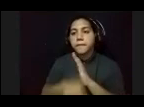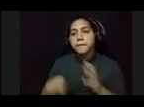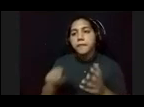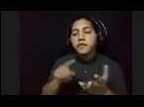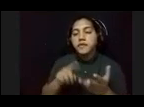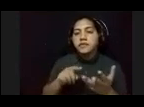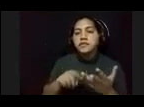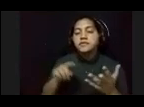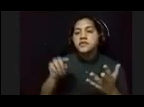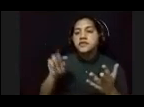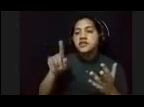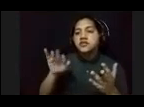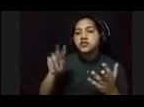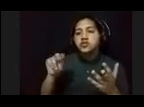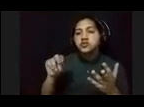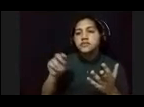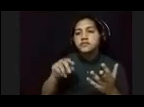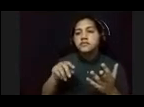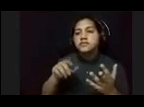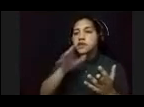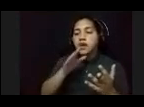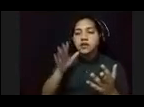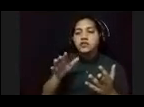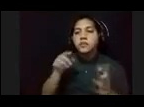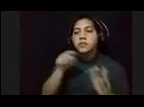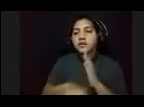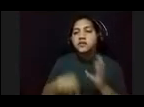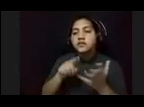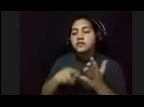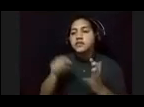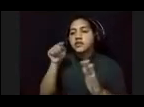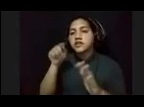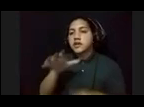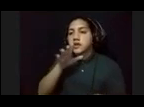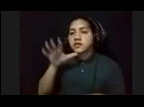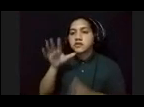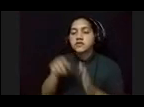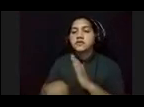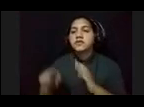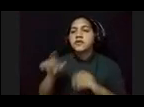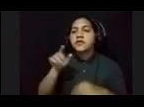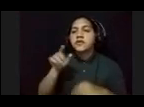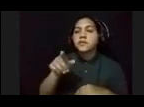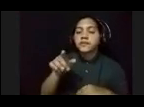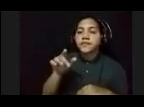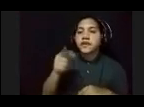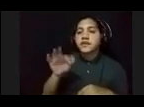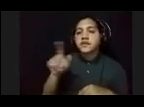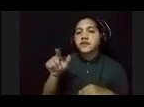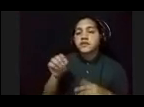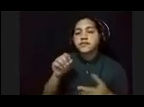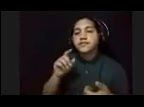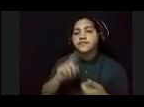Matadero, el ranchón del Gallego y el último trago. Los enumeradores del censo entrevistaron